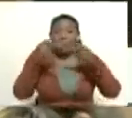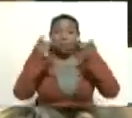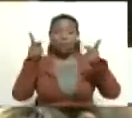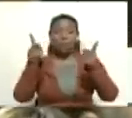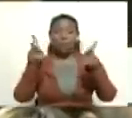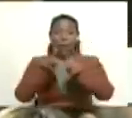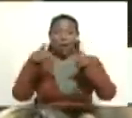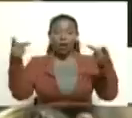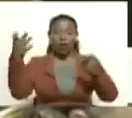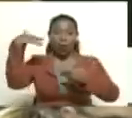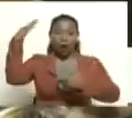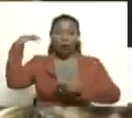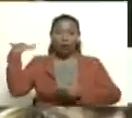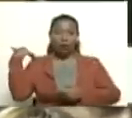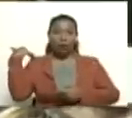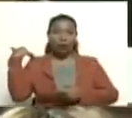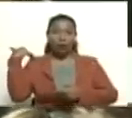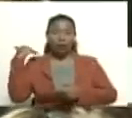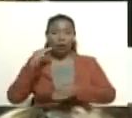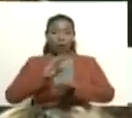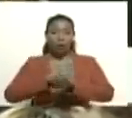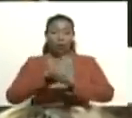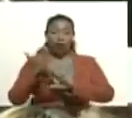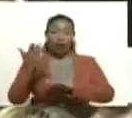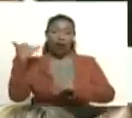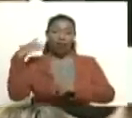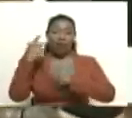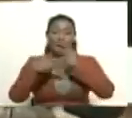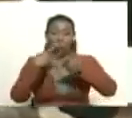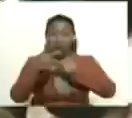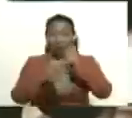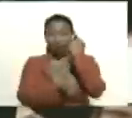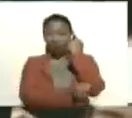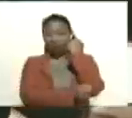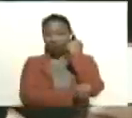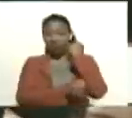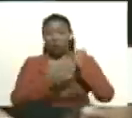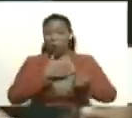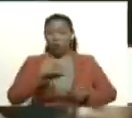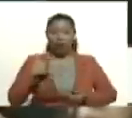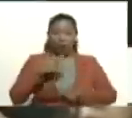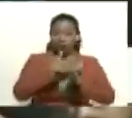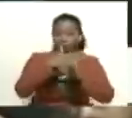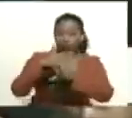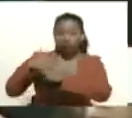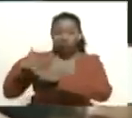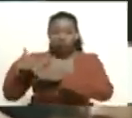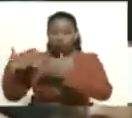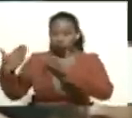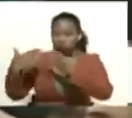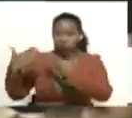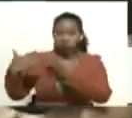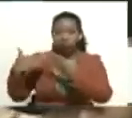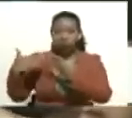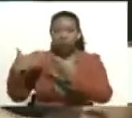por su enanez mental y su mezquindad política, creen que el